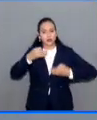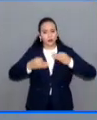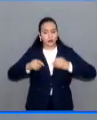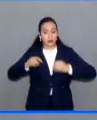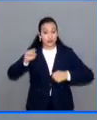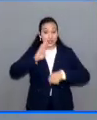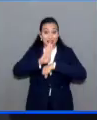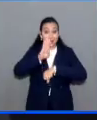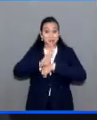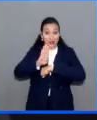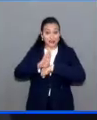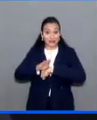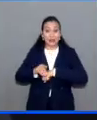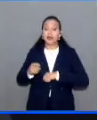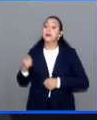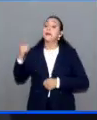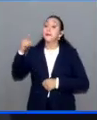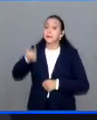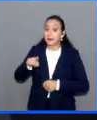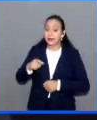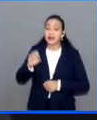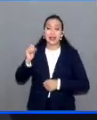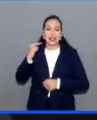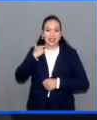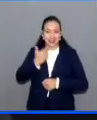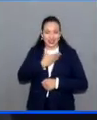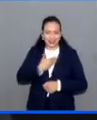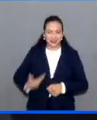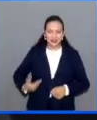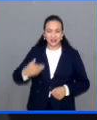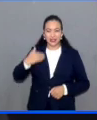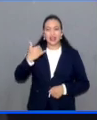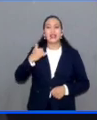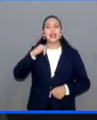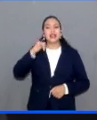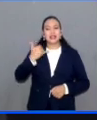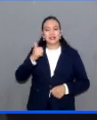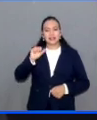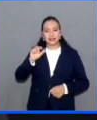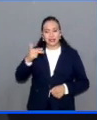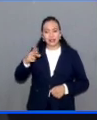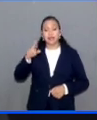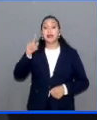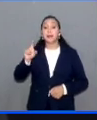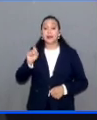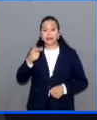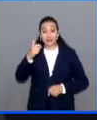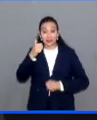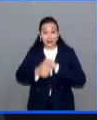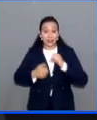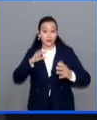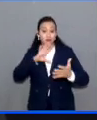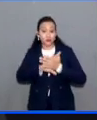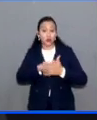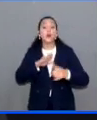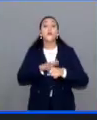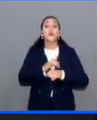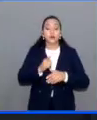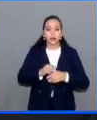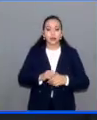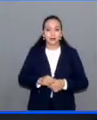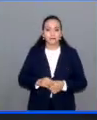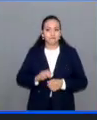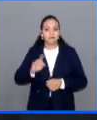condenó al expresidente Jair Bolsonaro a 27 años de prisión por el delito de intento golpista. También